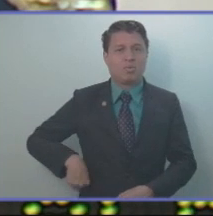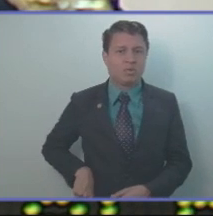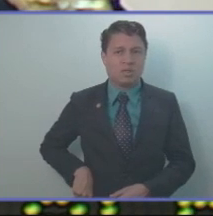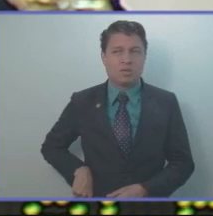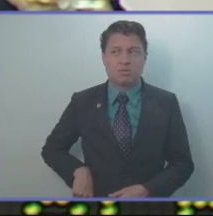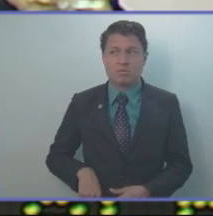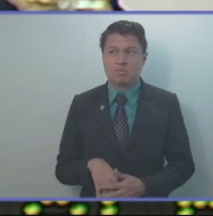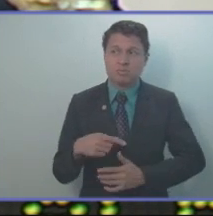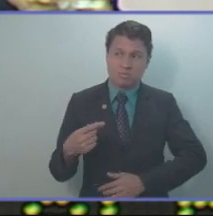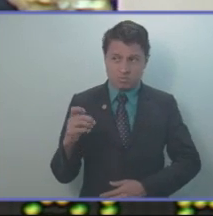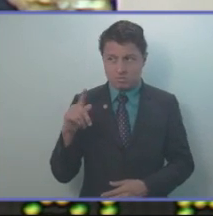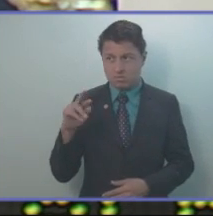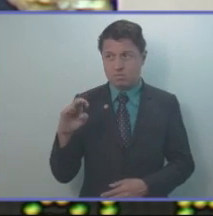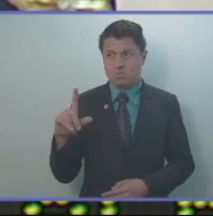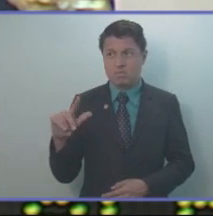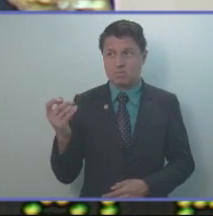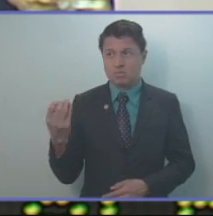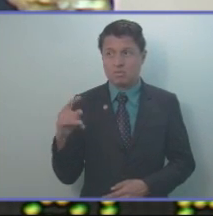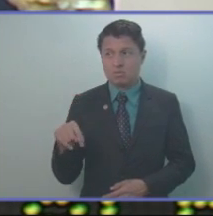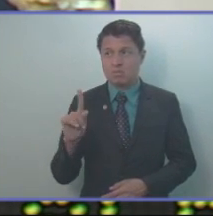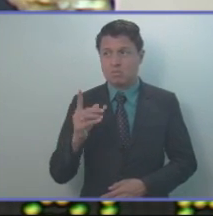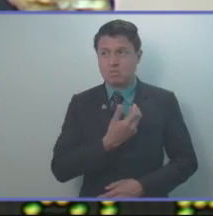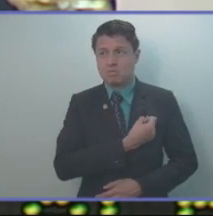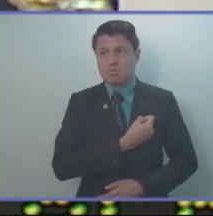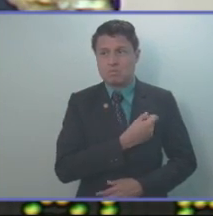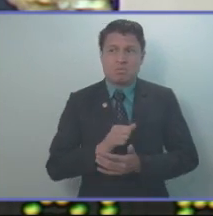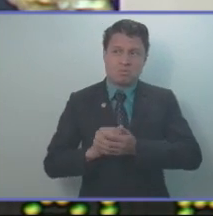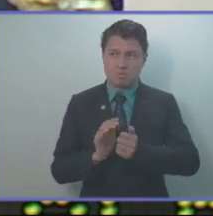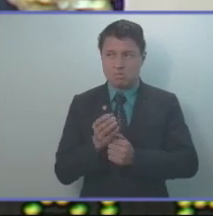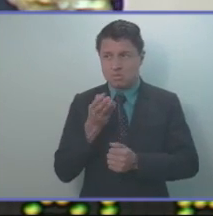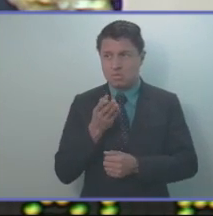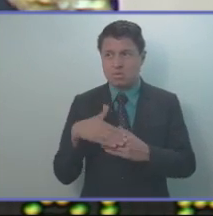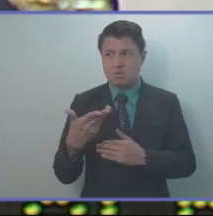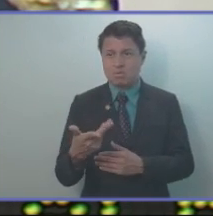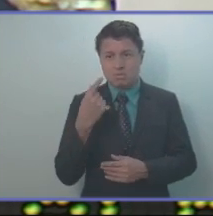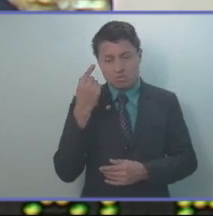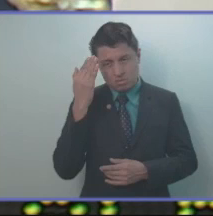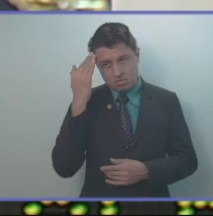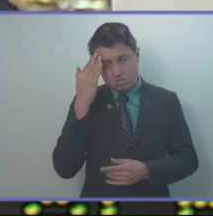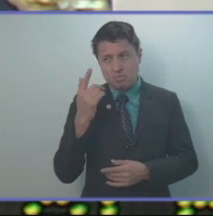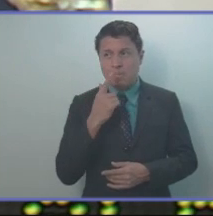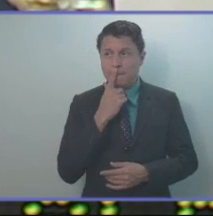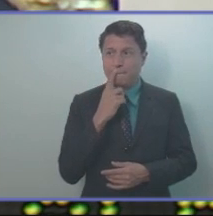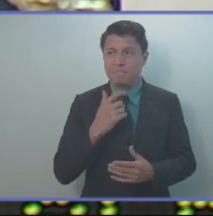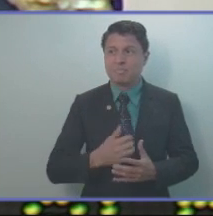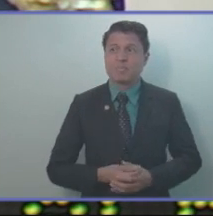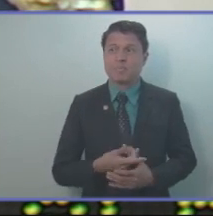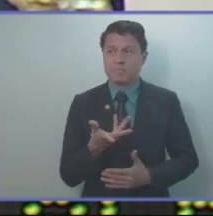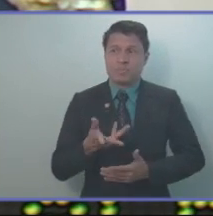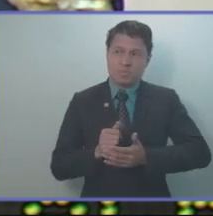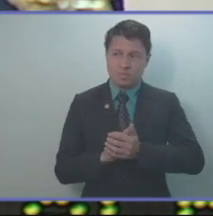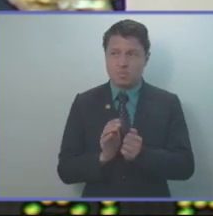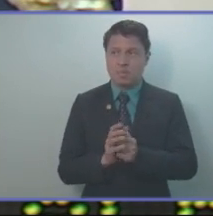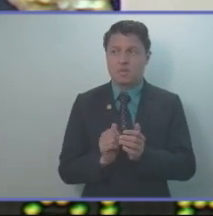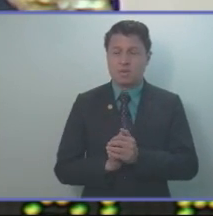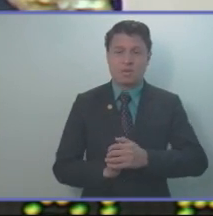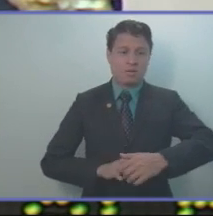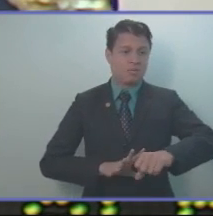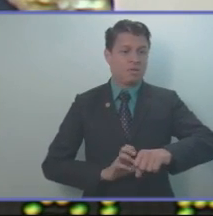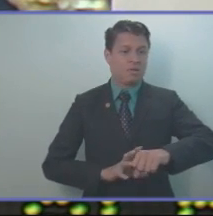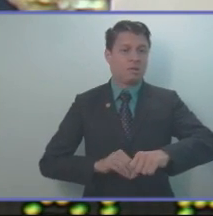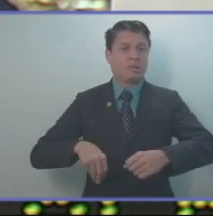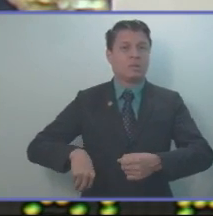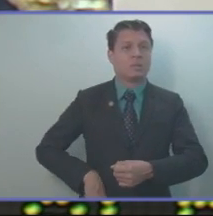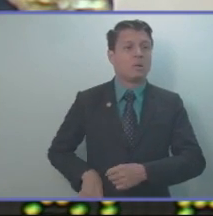Cuando Carlos Perla dijo que aquí nadie iba a sufrir con el problema del agua, después supimos que todo el problema de corrupción que había